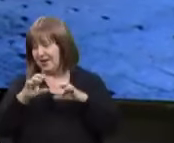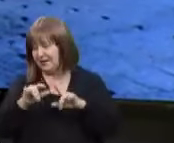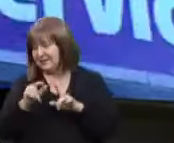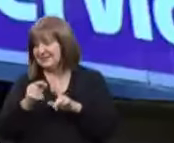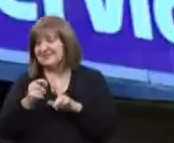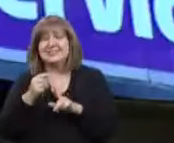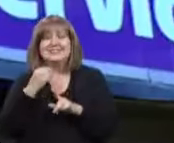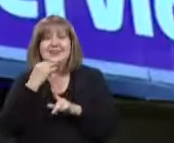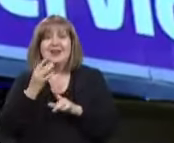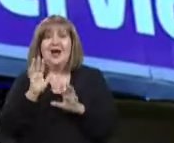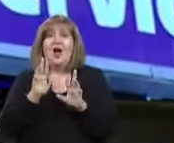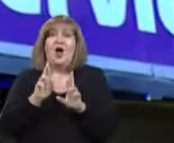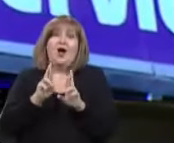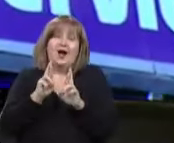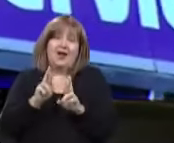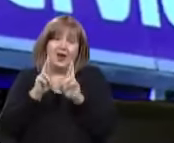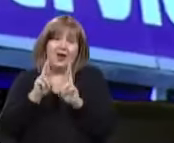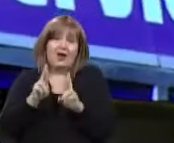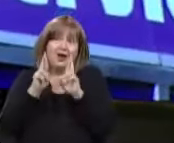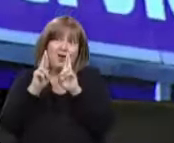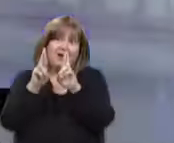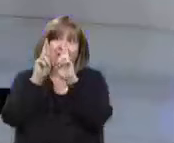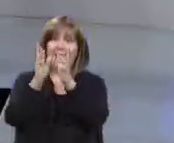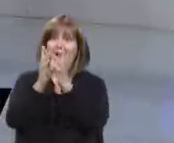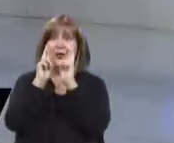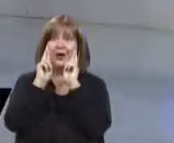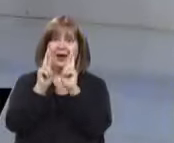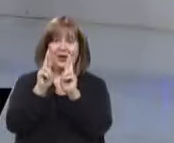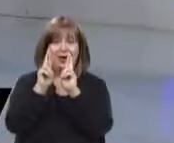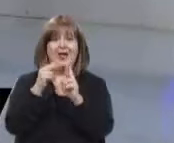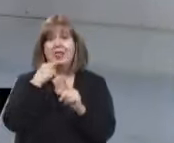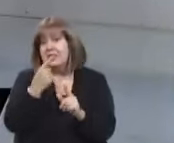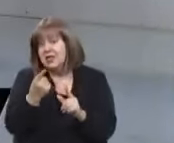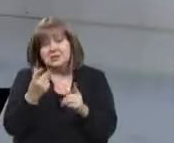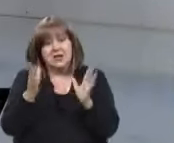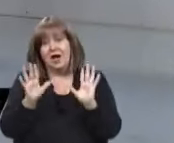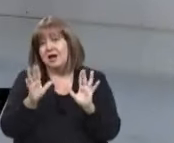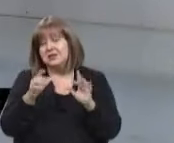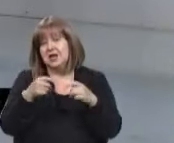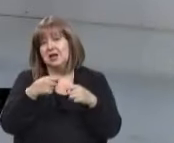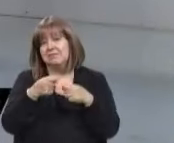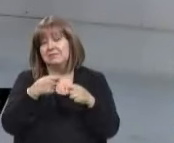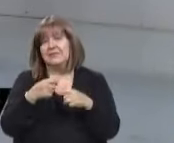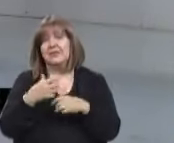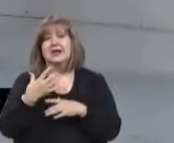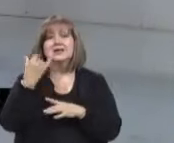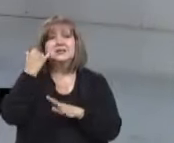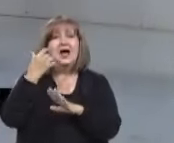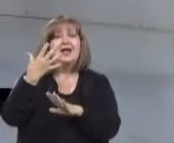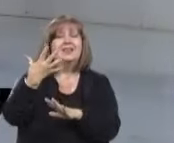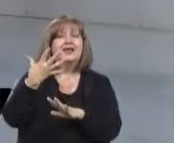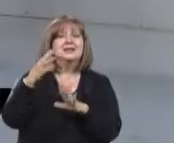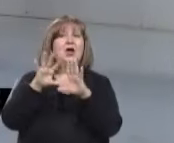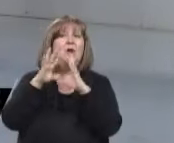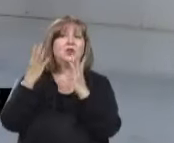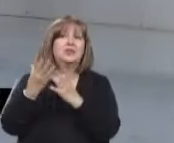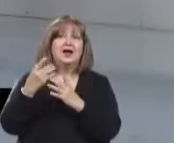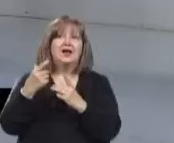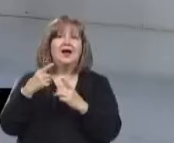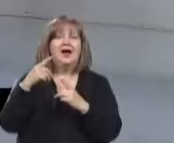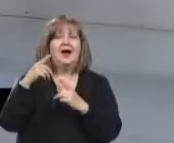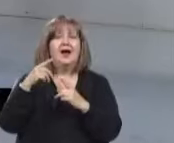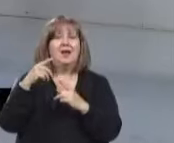Claro, o sea, bienvenido sea este dato, ojalá, pero... Ojalá que así sea, pero la verdad porque es que porque hecho... en los últimos 5 mundiales está Corea y Japón también, o sea, no tienen que computar